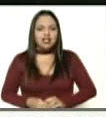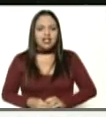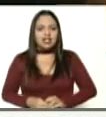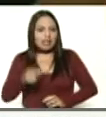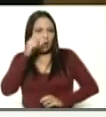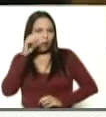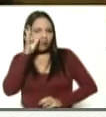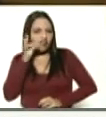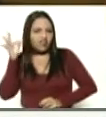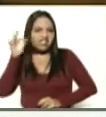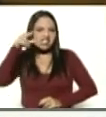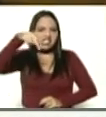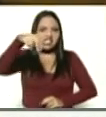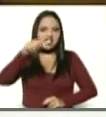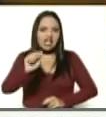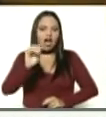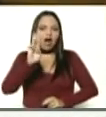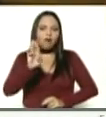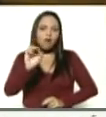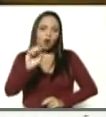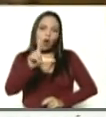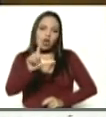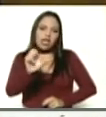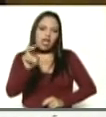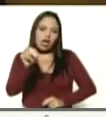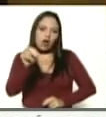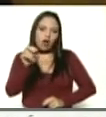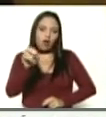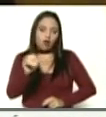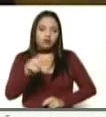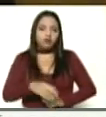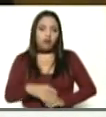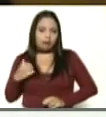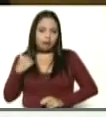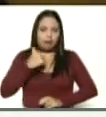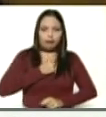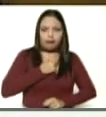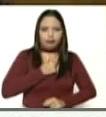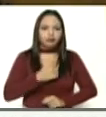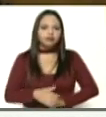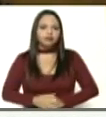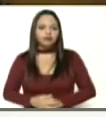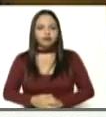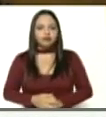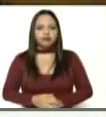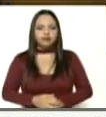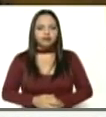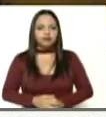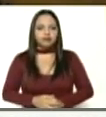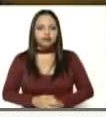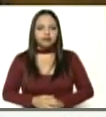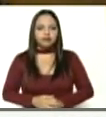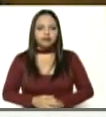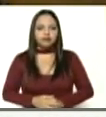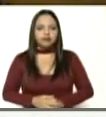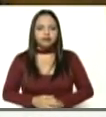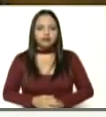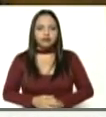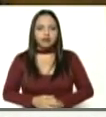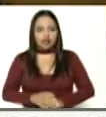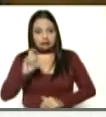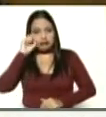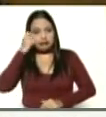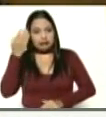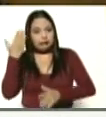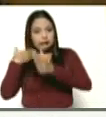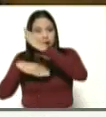imperio francés. Y hoy, fíjense bien, nosotros tuvimos aquí